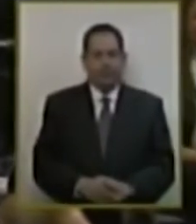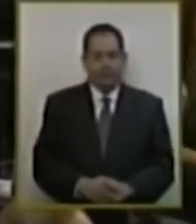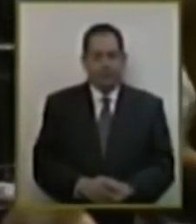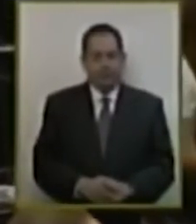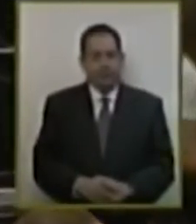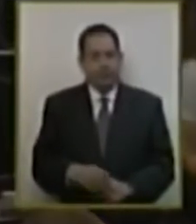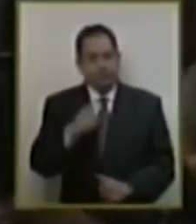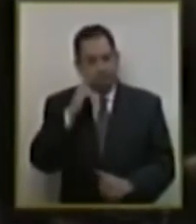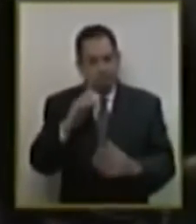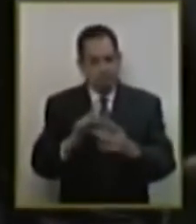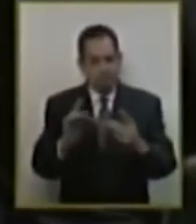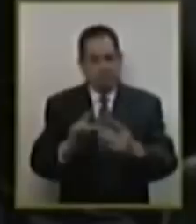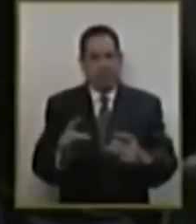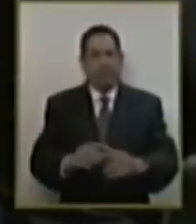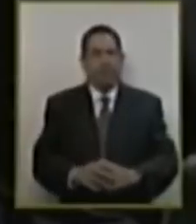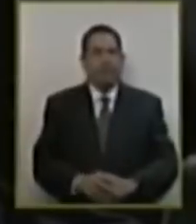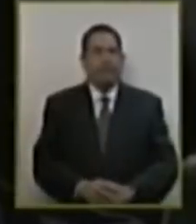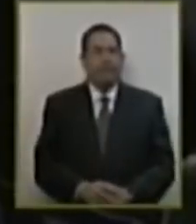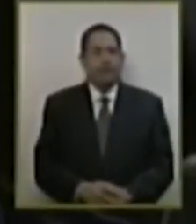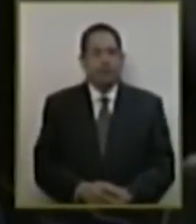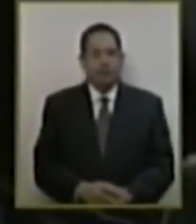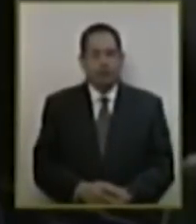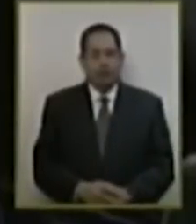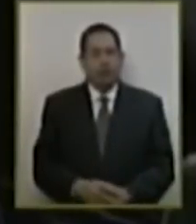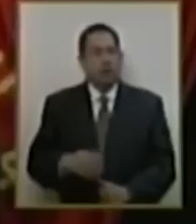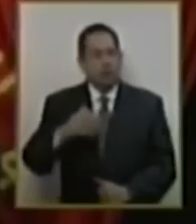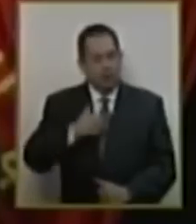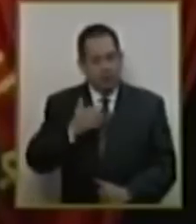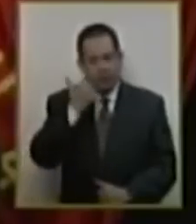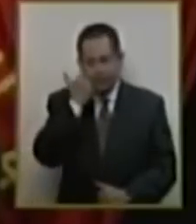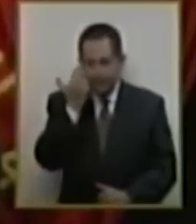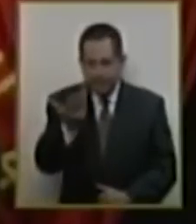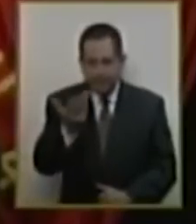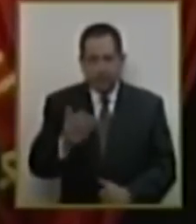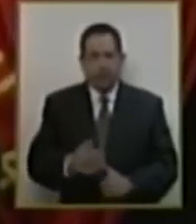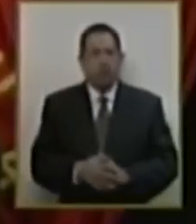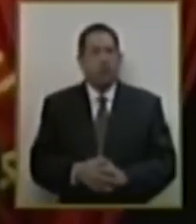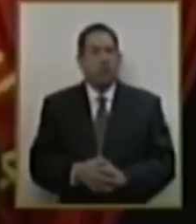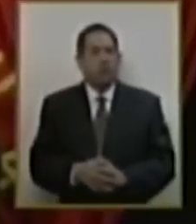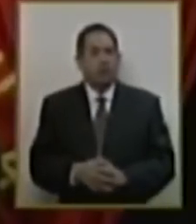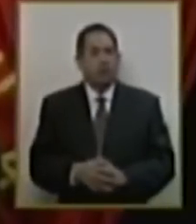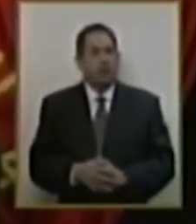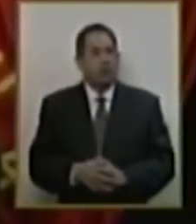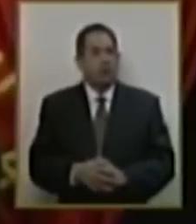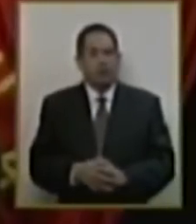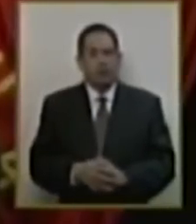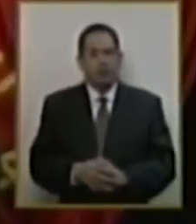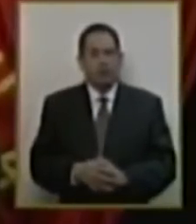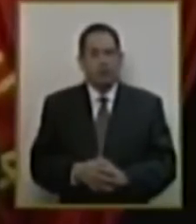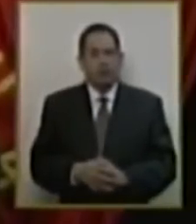ustedes, yo quisiera que los burros,